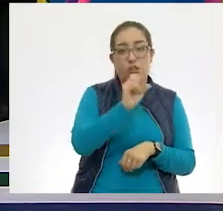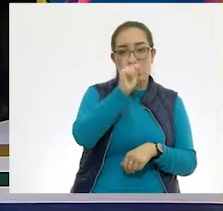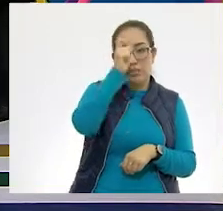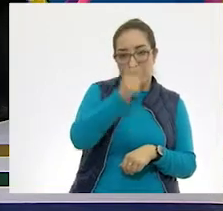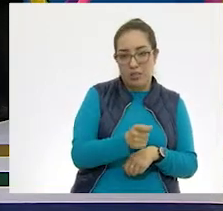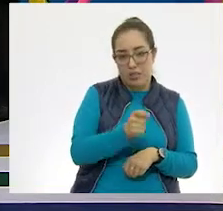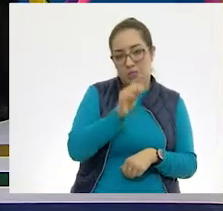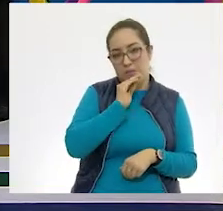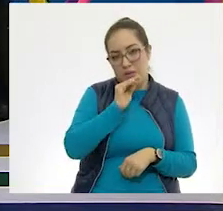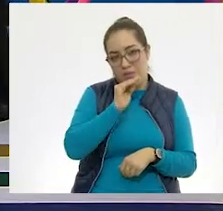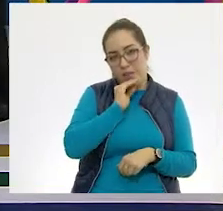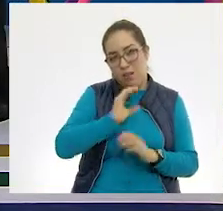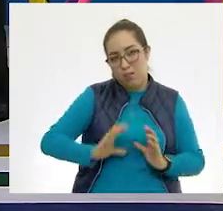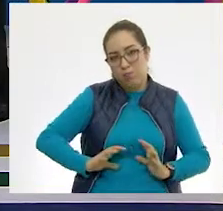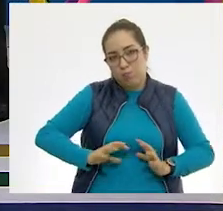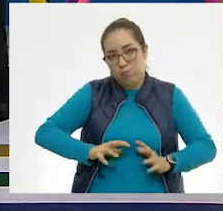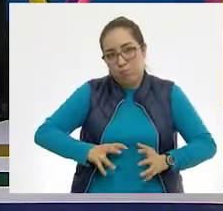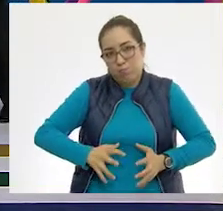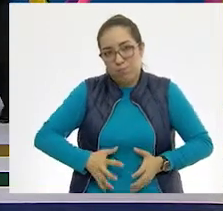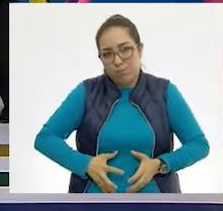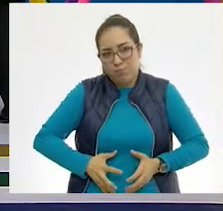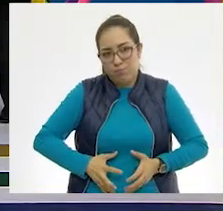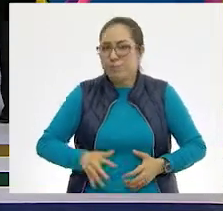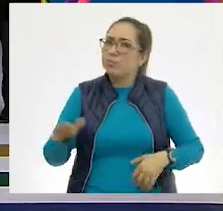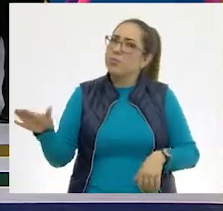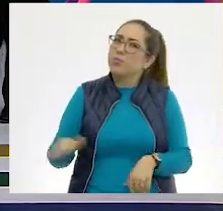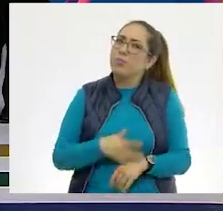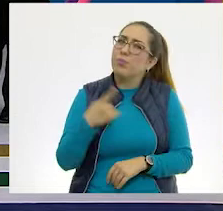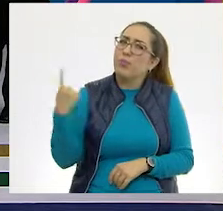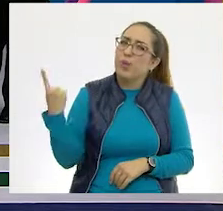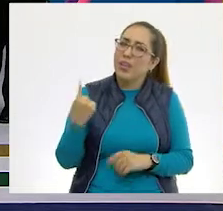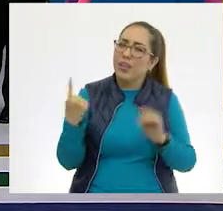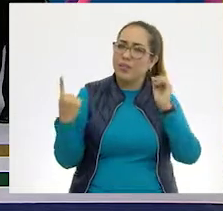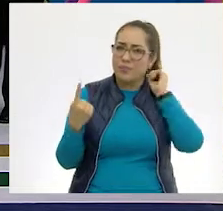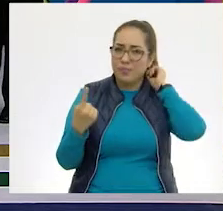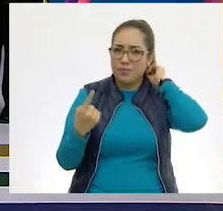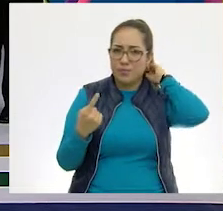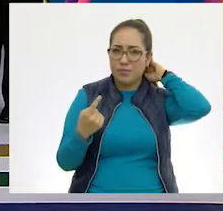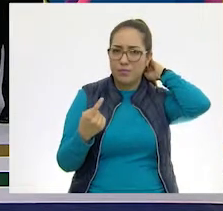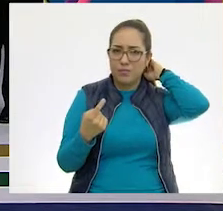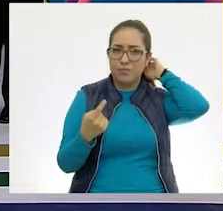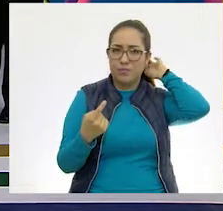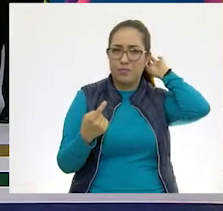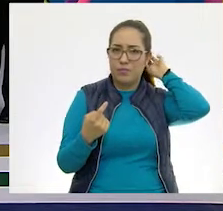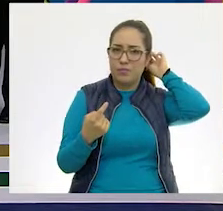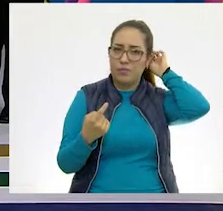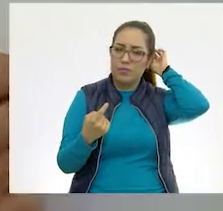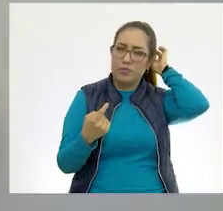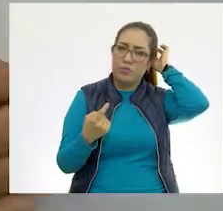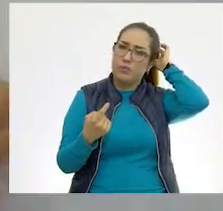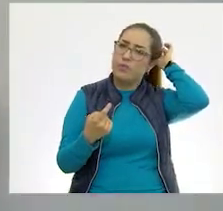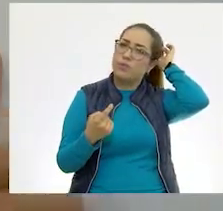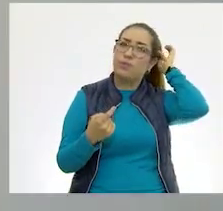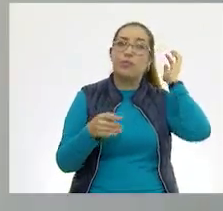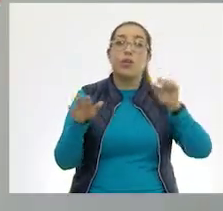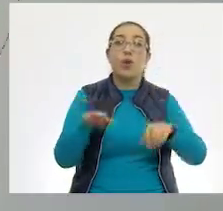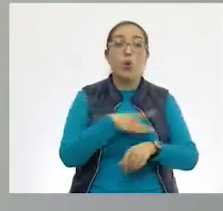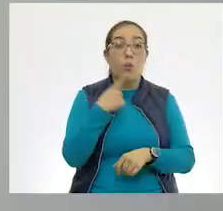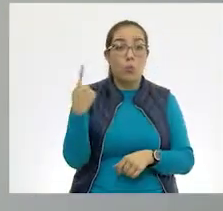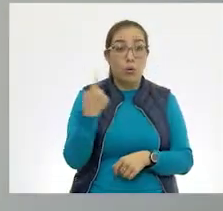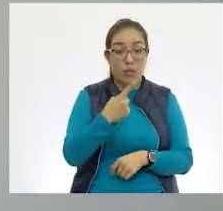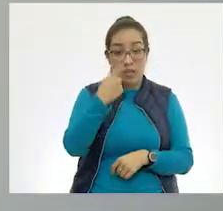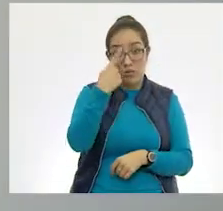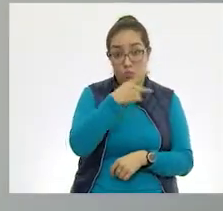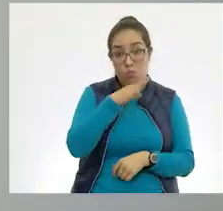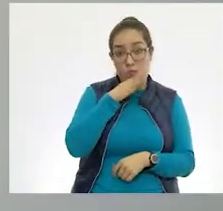favor. ¿Y por qué son vivíparos, Alfonso? Porque nacen del